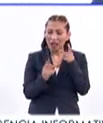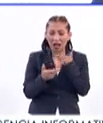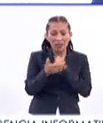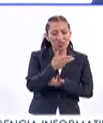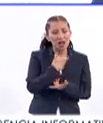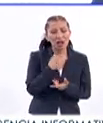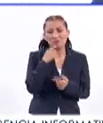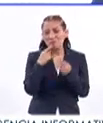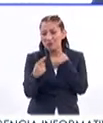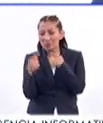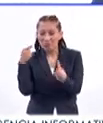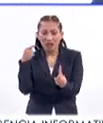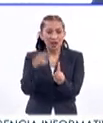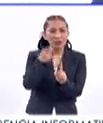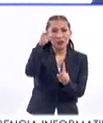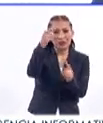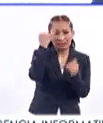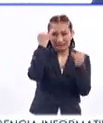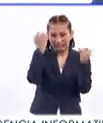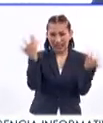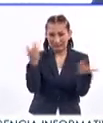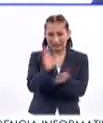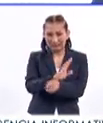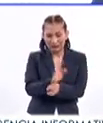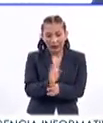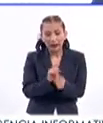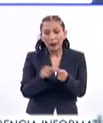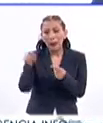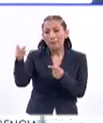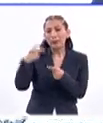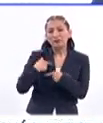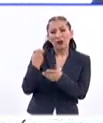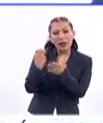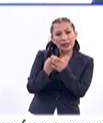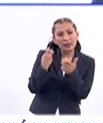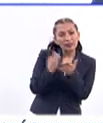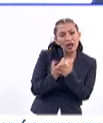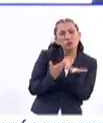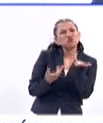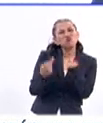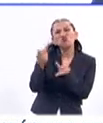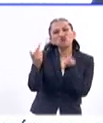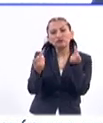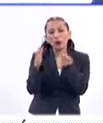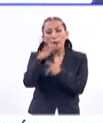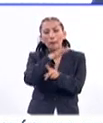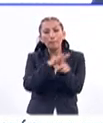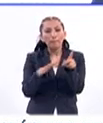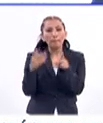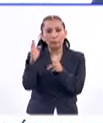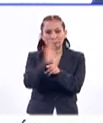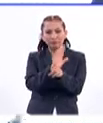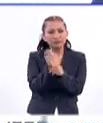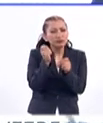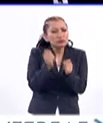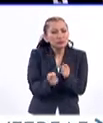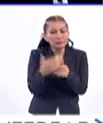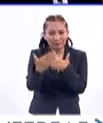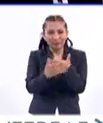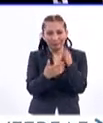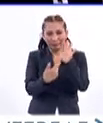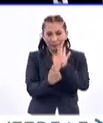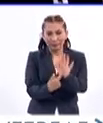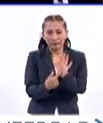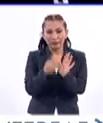pláticas, diálogos en directo con los creadores, con los críticos, un poco dar contexto a estas películas que